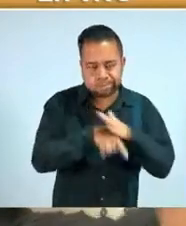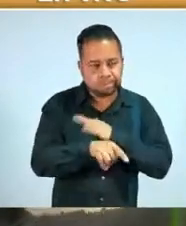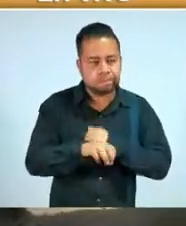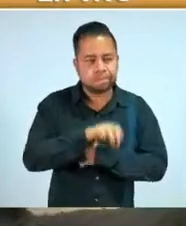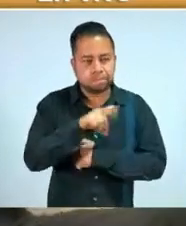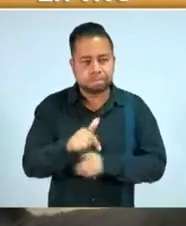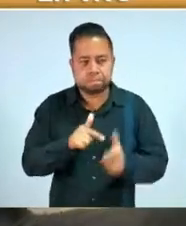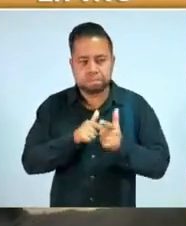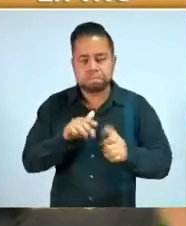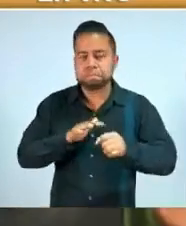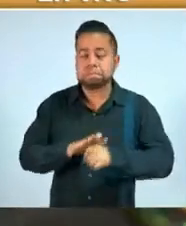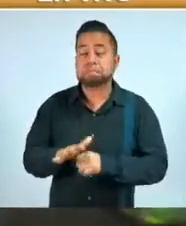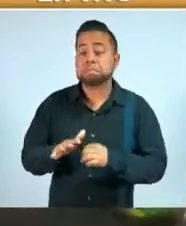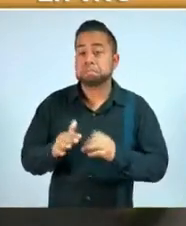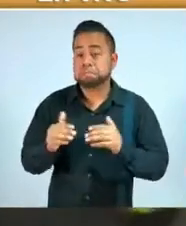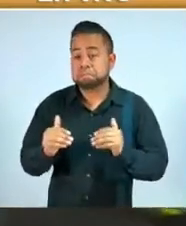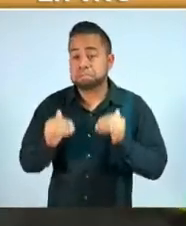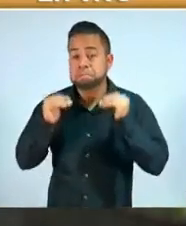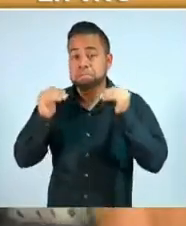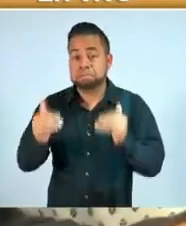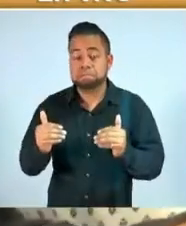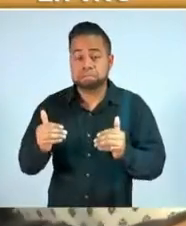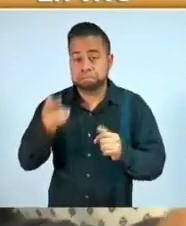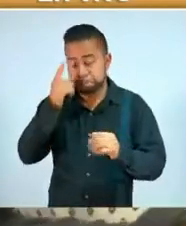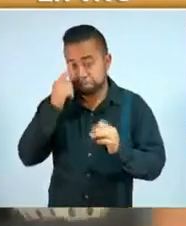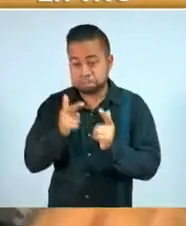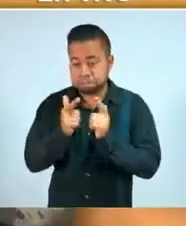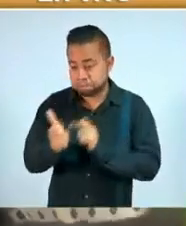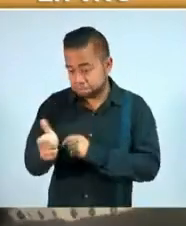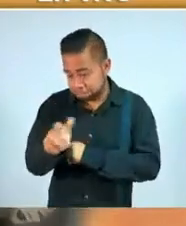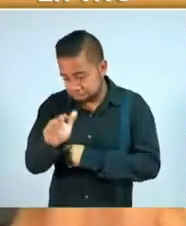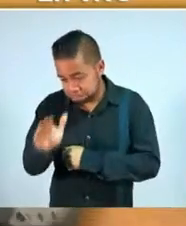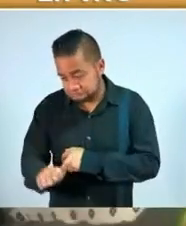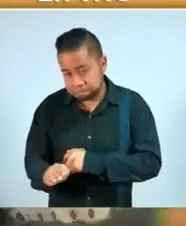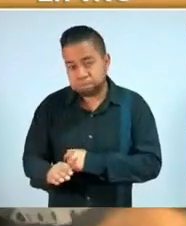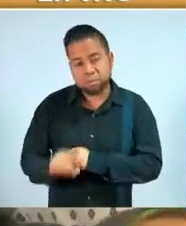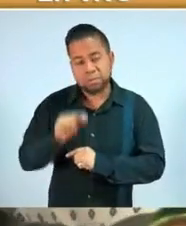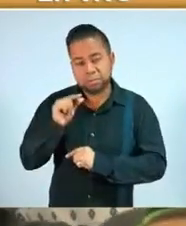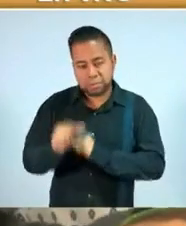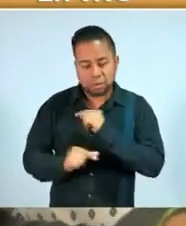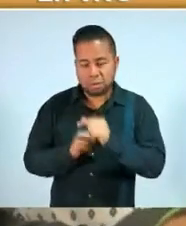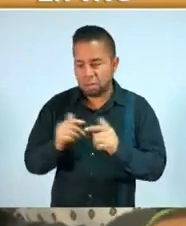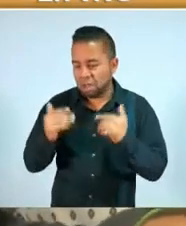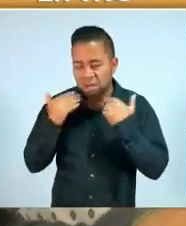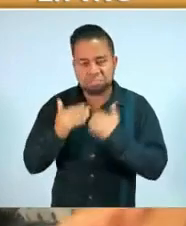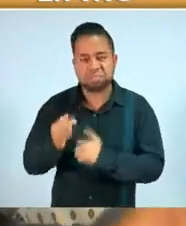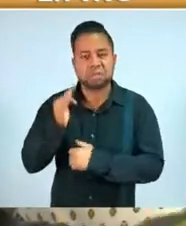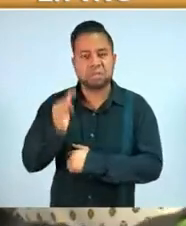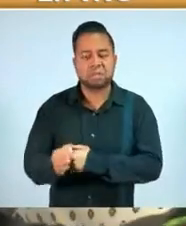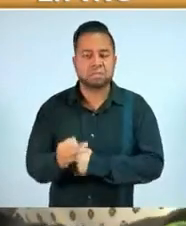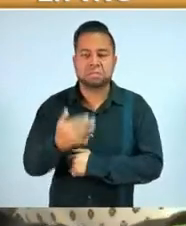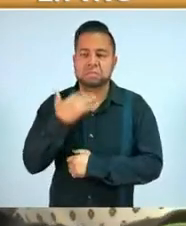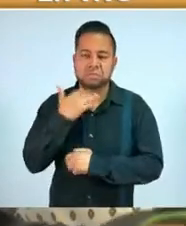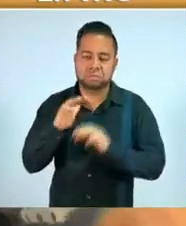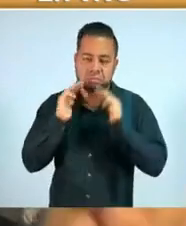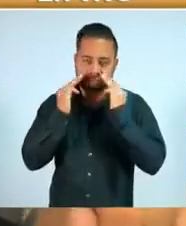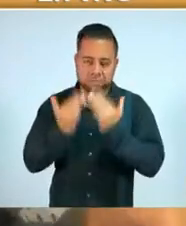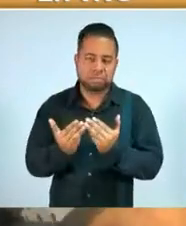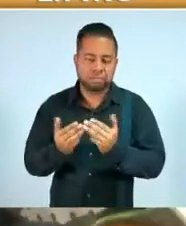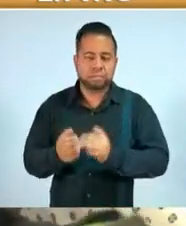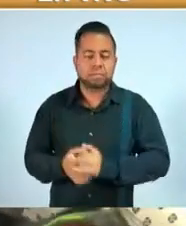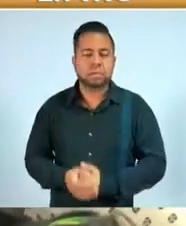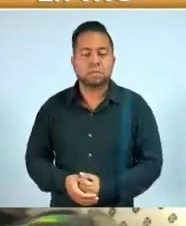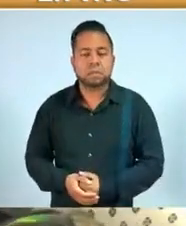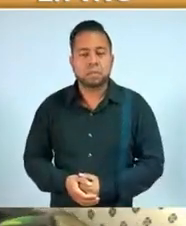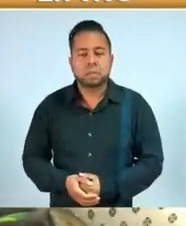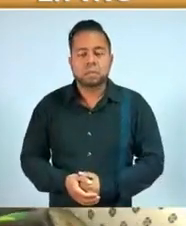siguen lo que es parte pareja para poder ejecutar a alguien y bueno, los van metiendo en ciertas circunstancias que nos vamos dando cuenta con respecto a las detenciones.